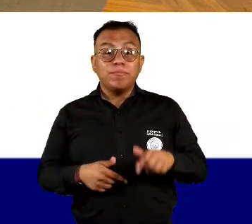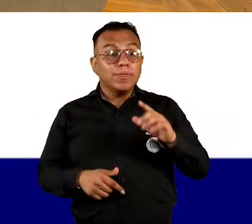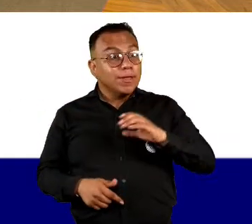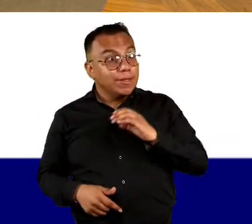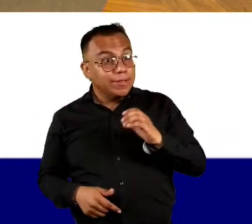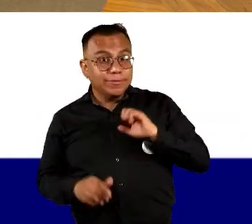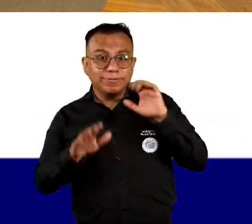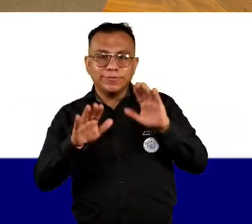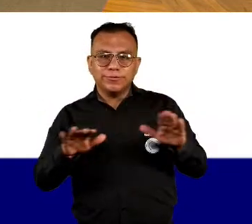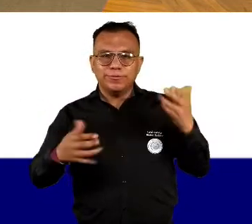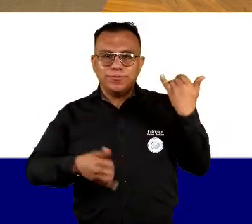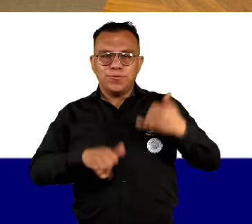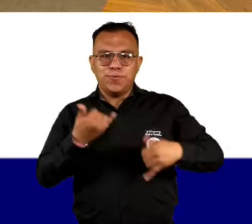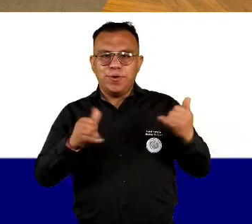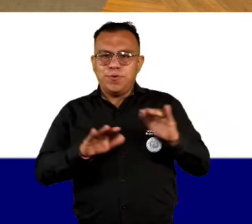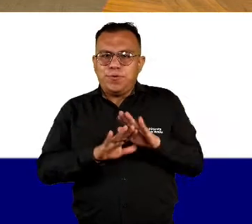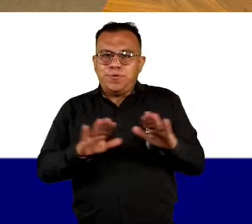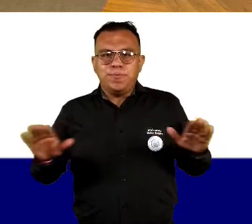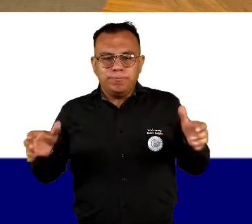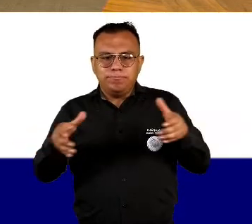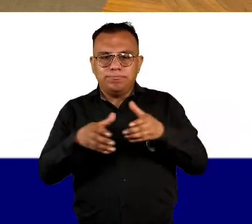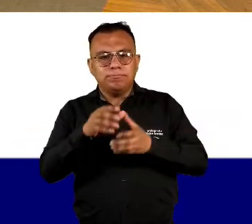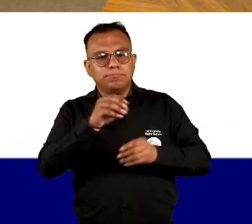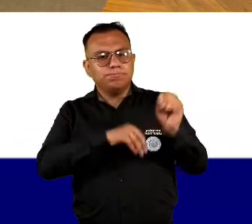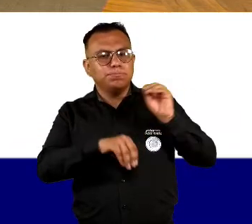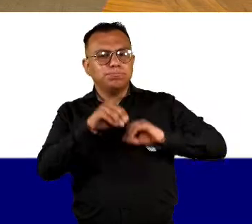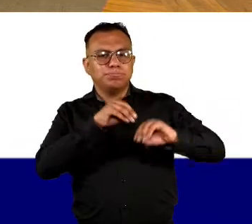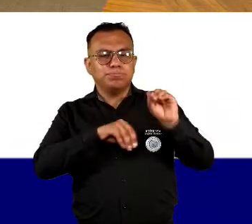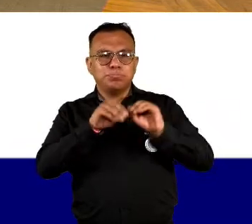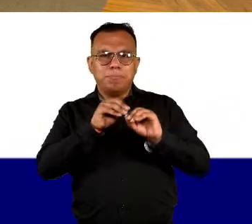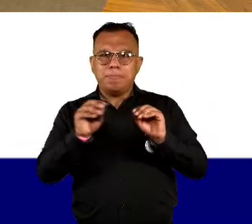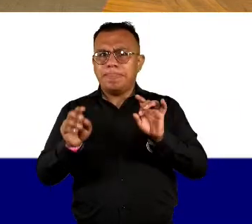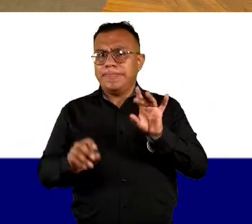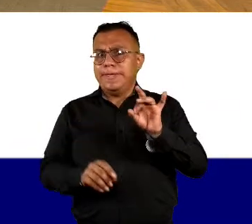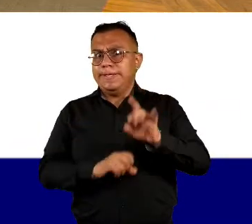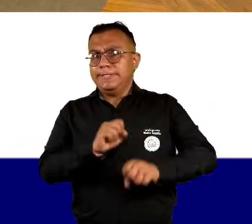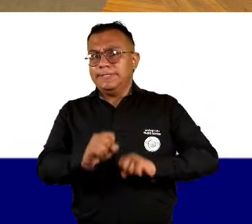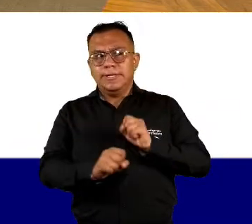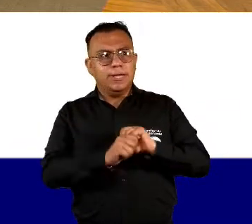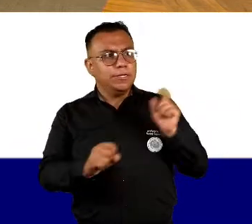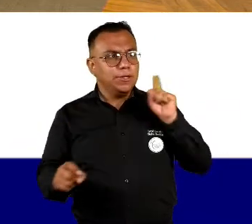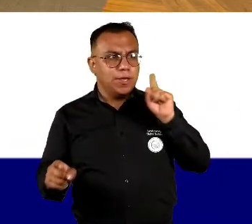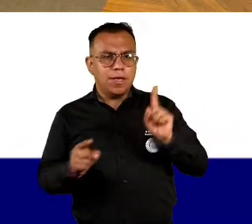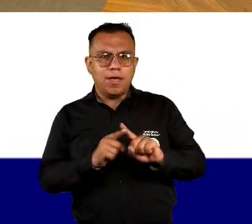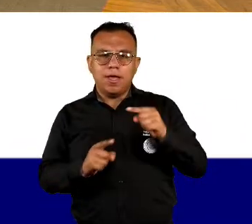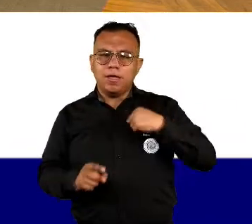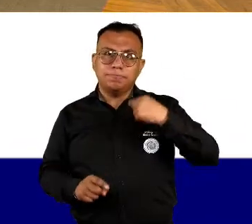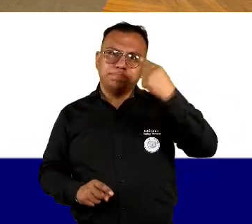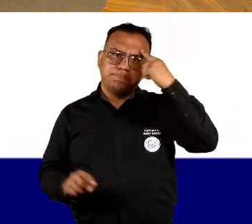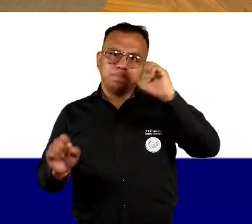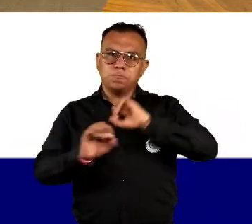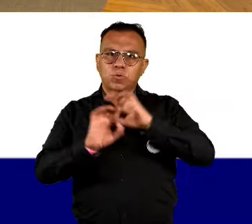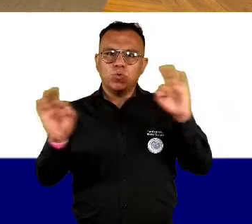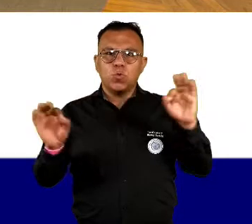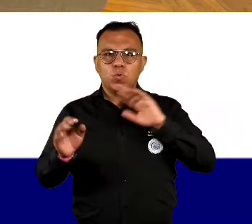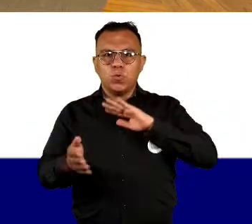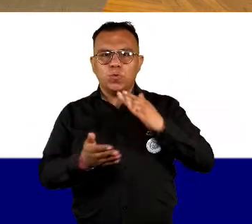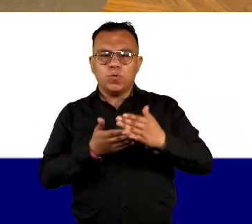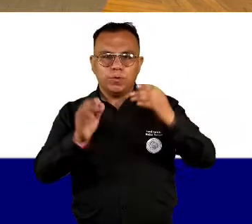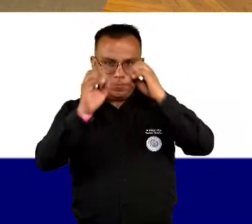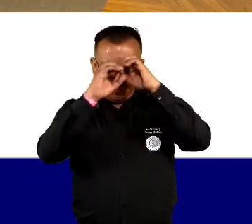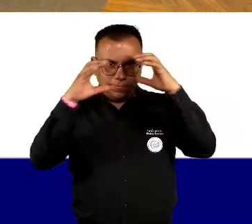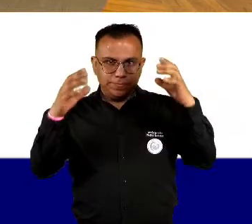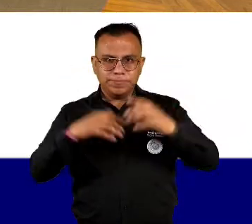características de ese juego un juego que hace no sé 15 años no viviéramos imaginado que se hubiera hecho de latinoamérica